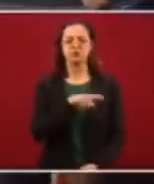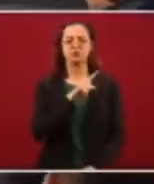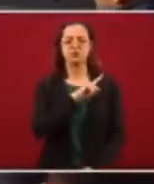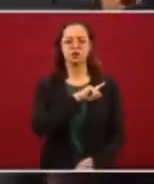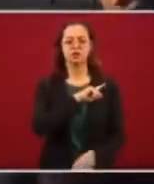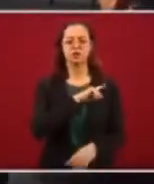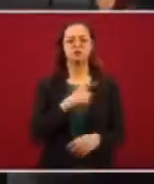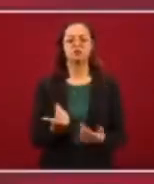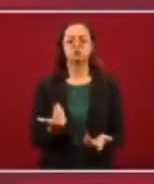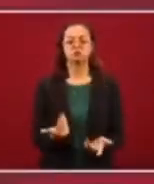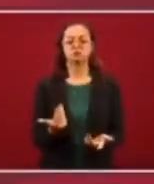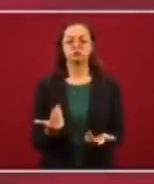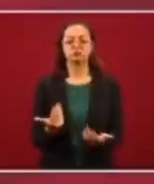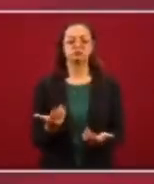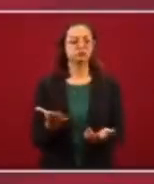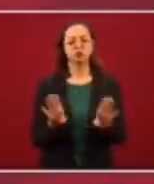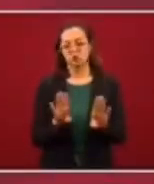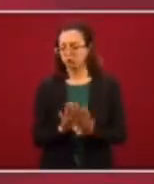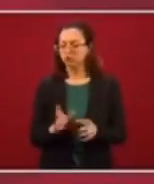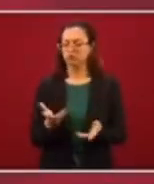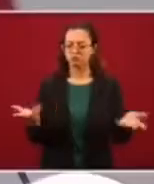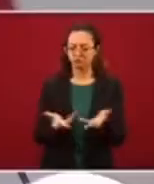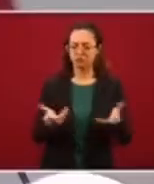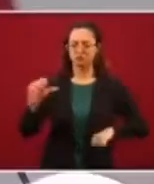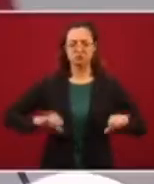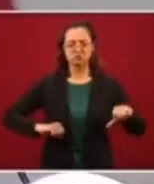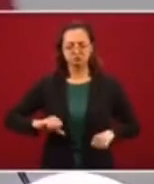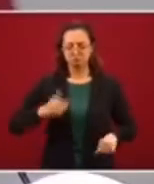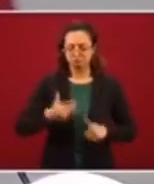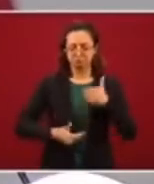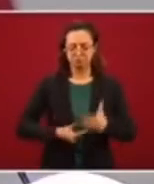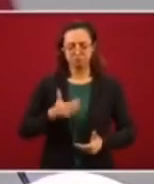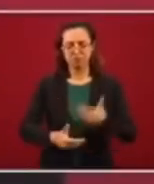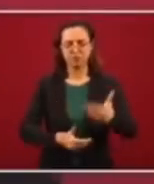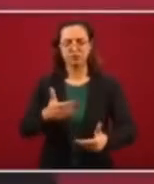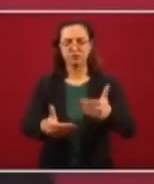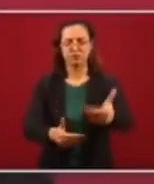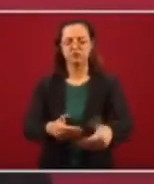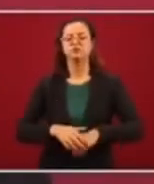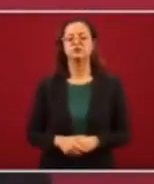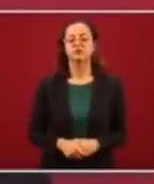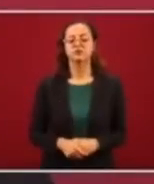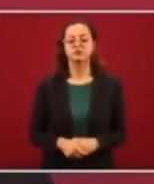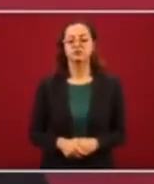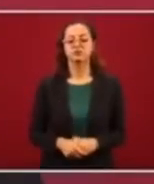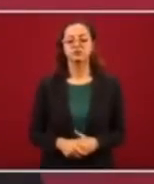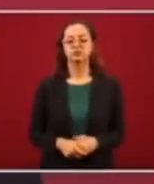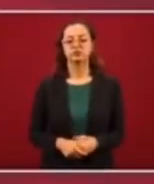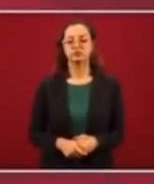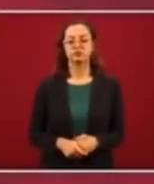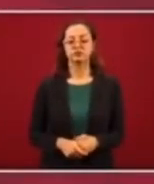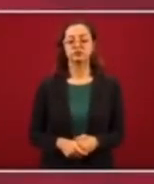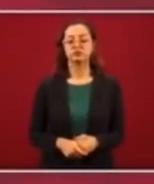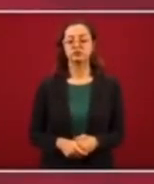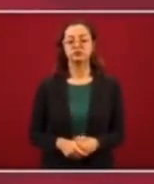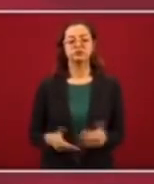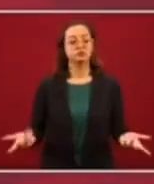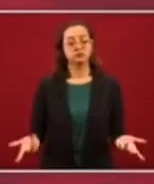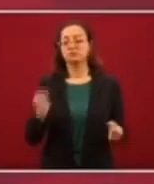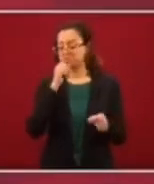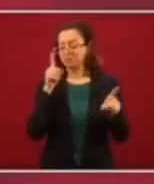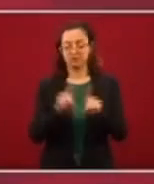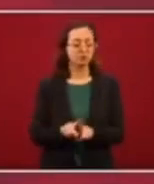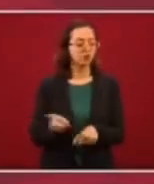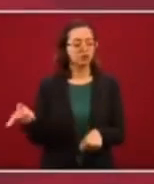sobre las medidas que se van a seguir aplicando se informa no lo olviden todos los